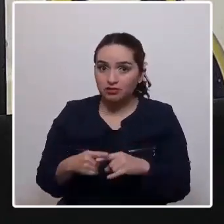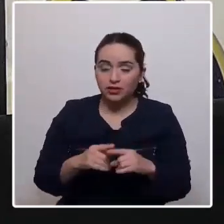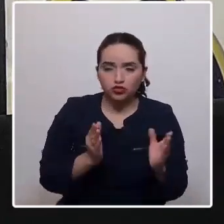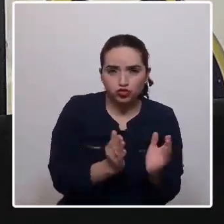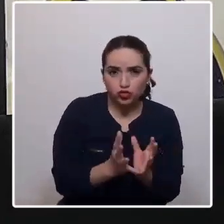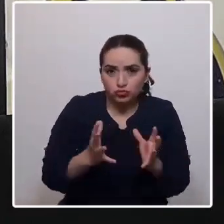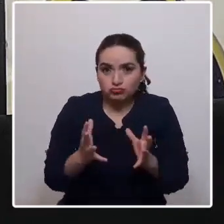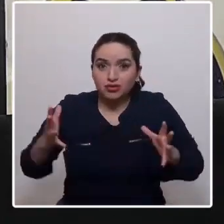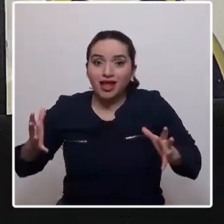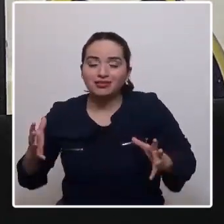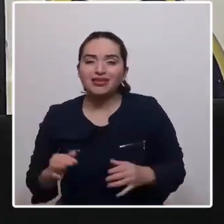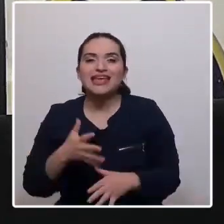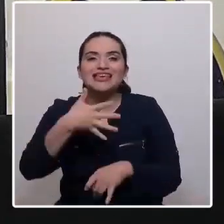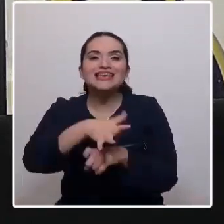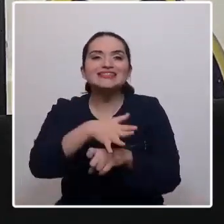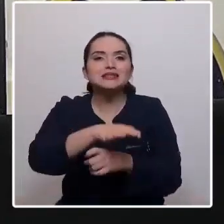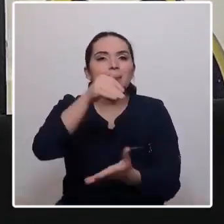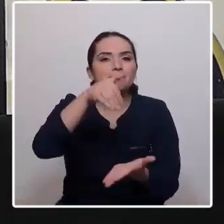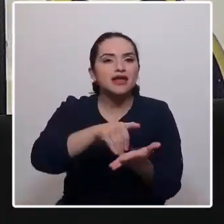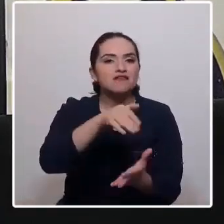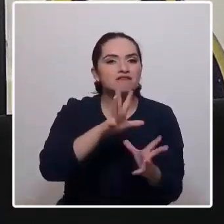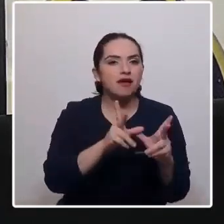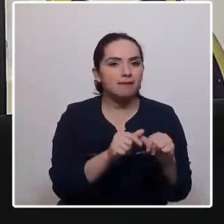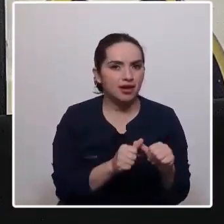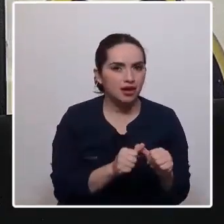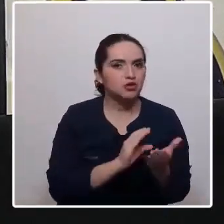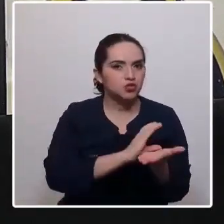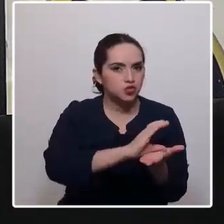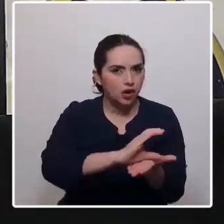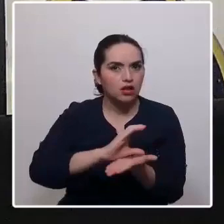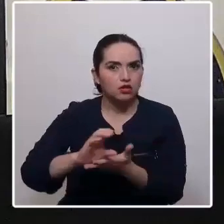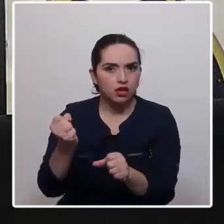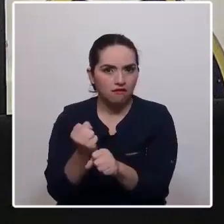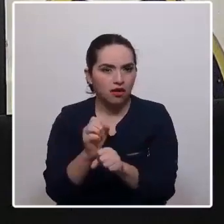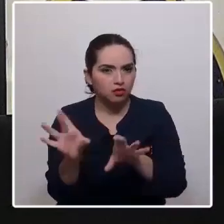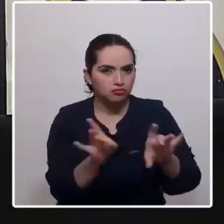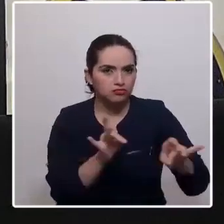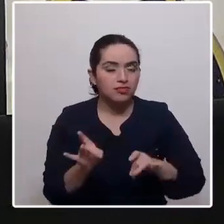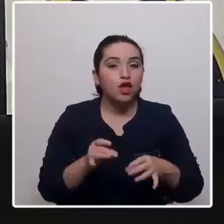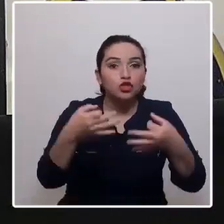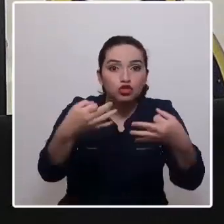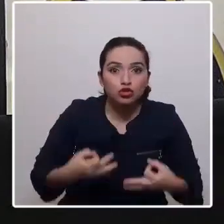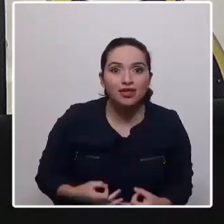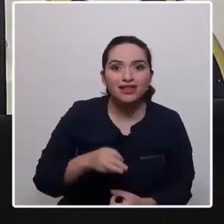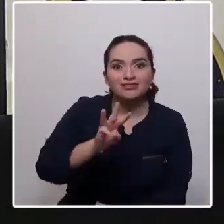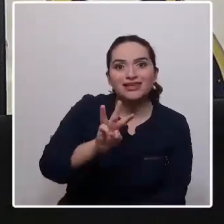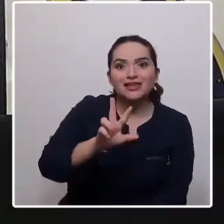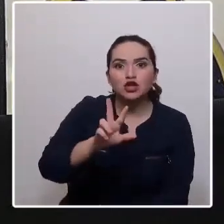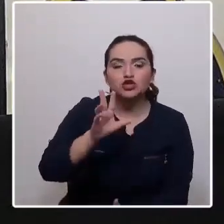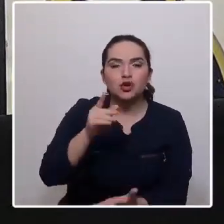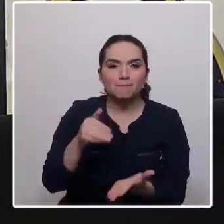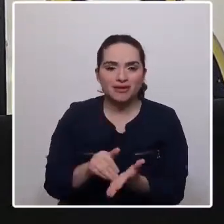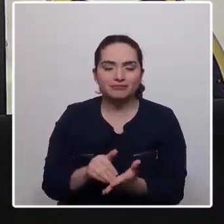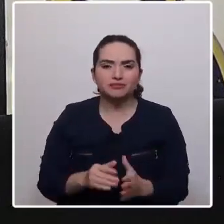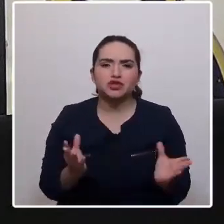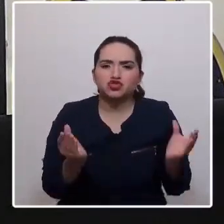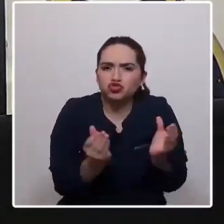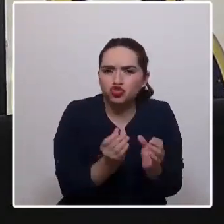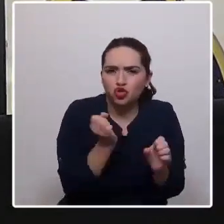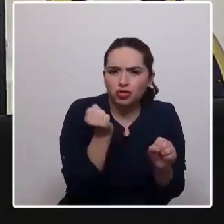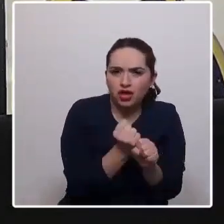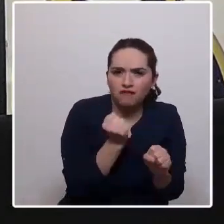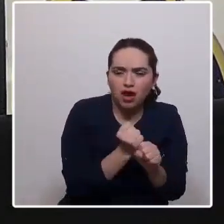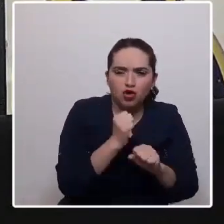sobre 15.000 familias y en total el sector le da empleo a 38.000. La pequeña minería, señores convencionales, se